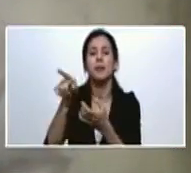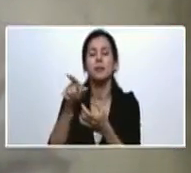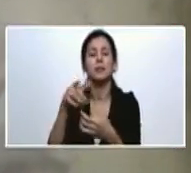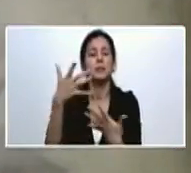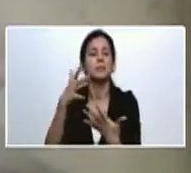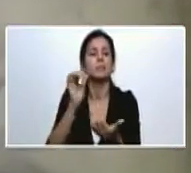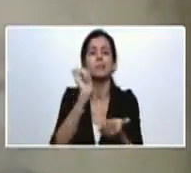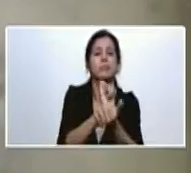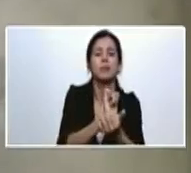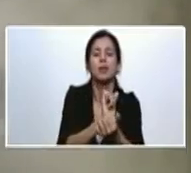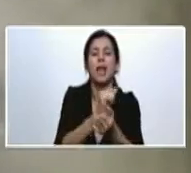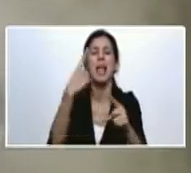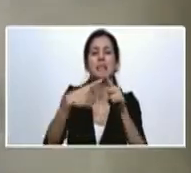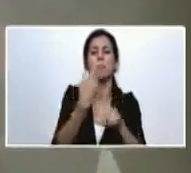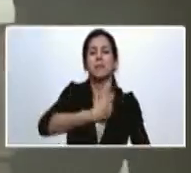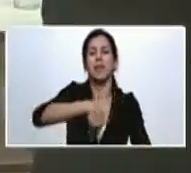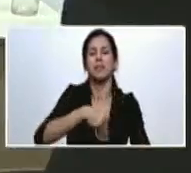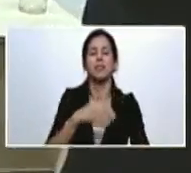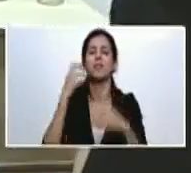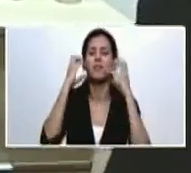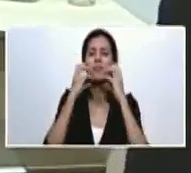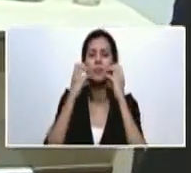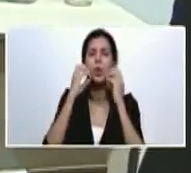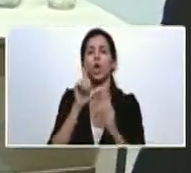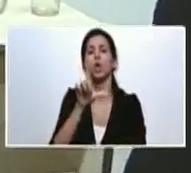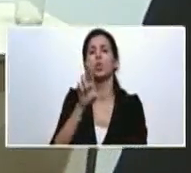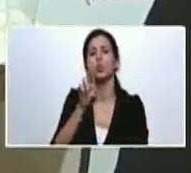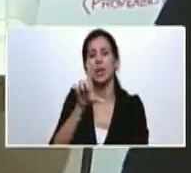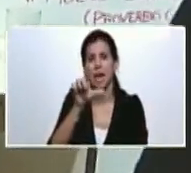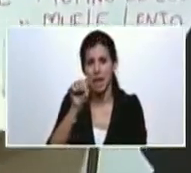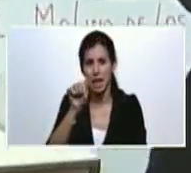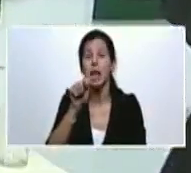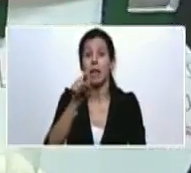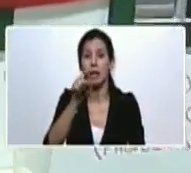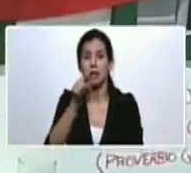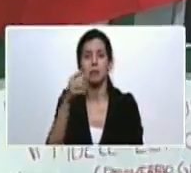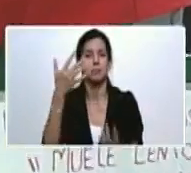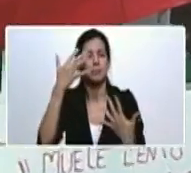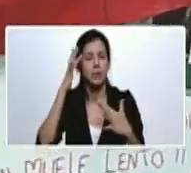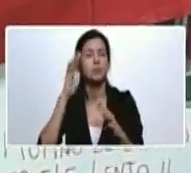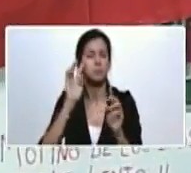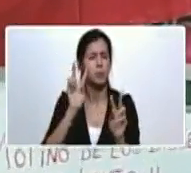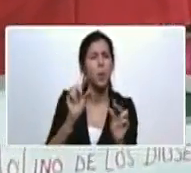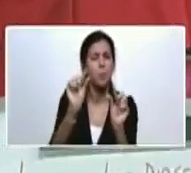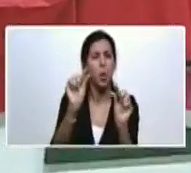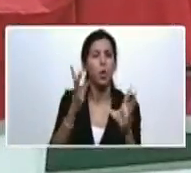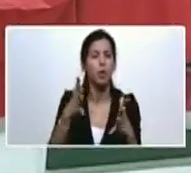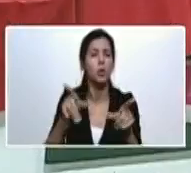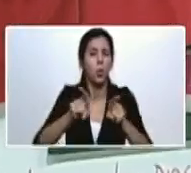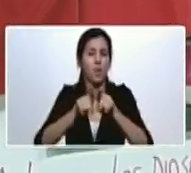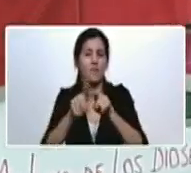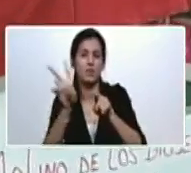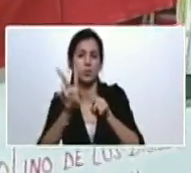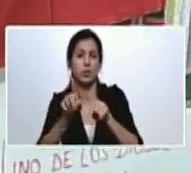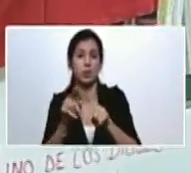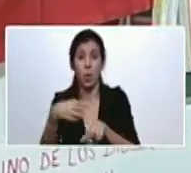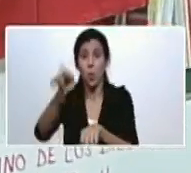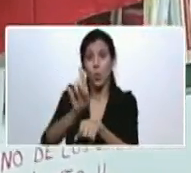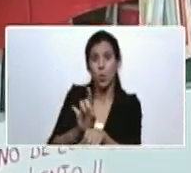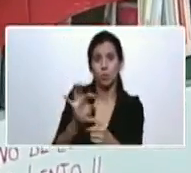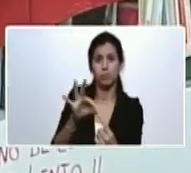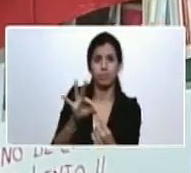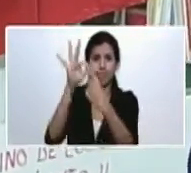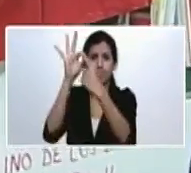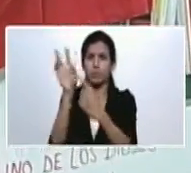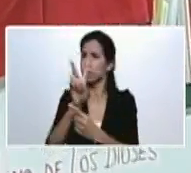detención del expresidente Luis Ignacio Lula da Silva. Quizás esto nos ilustra un poco de que Venezuela no es un caso aislado, sino